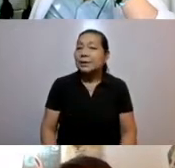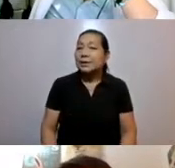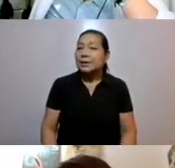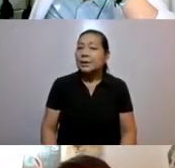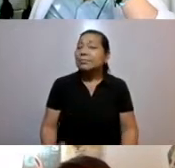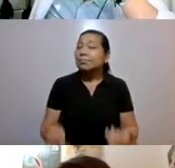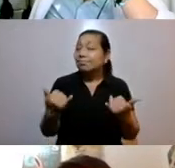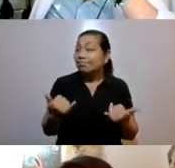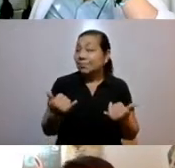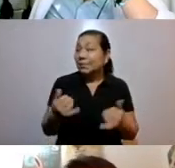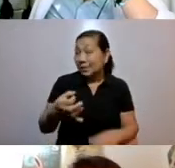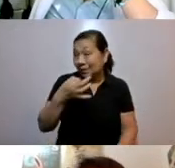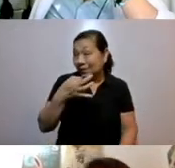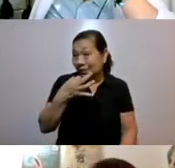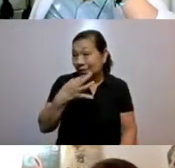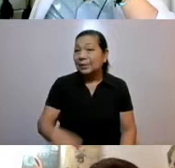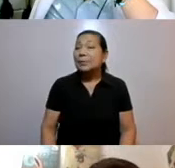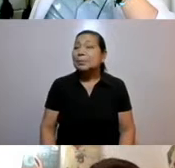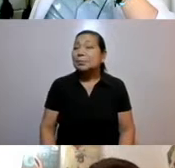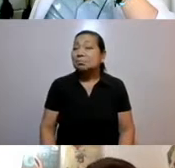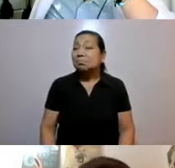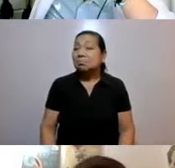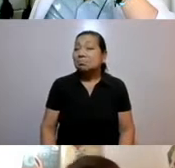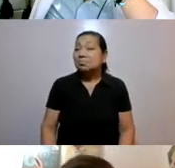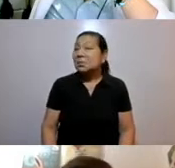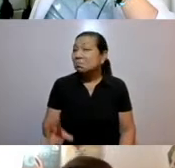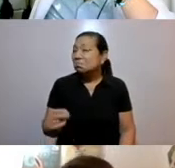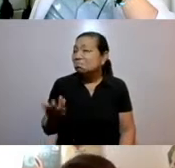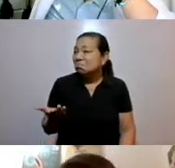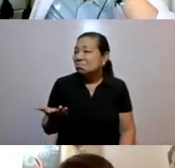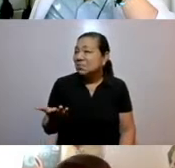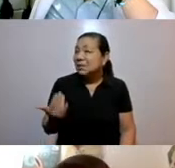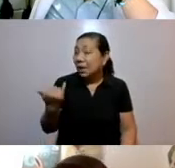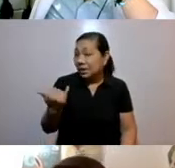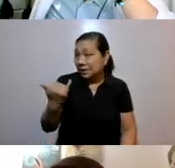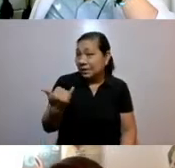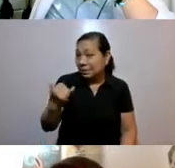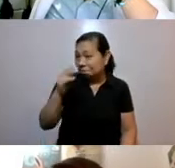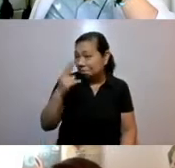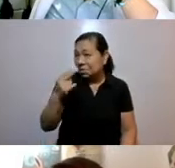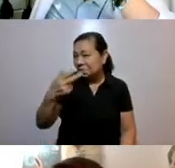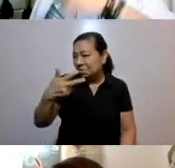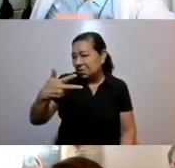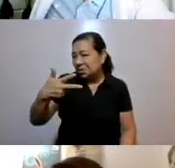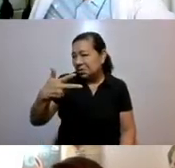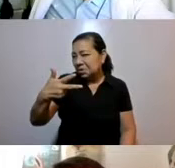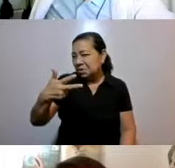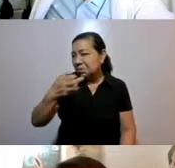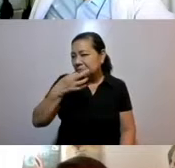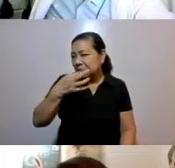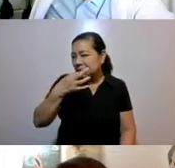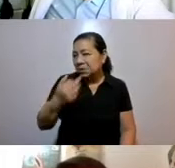que estos medicamentos, que básicamente en el país hay tres